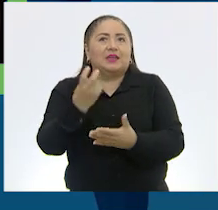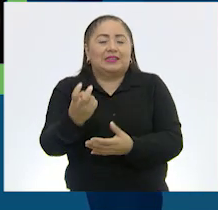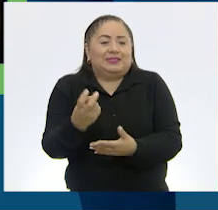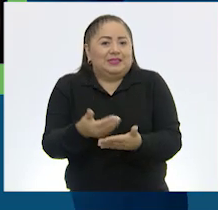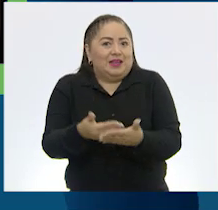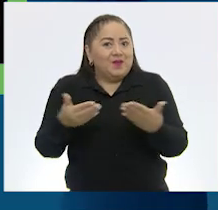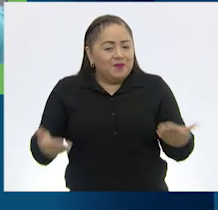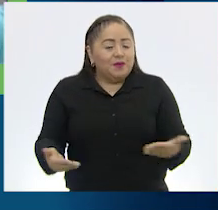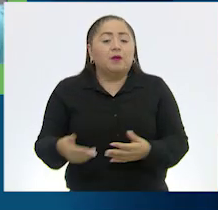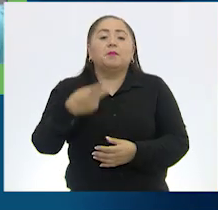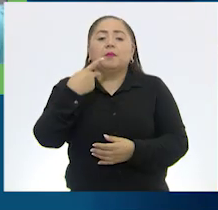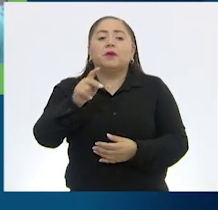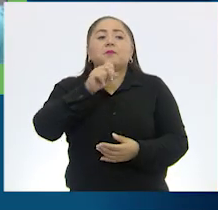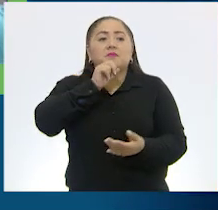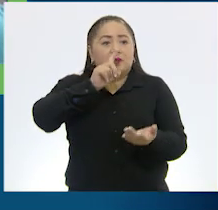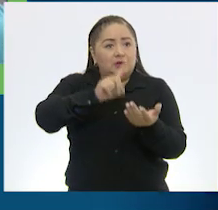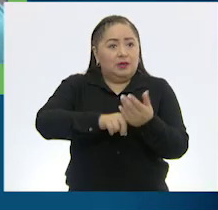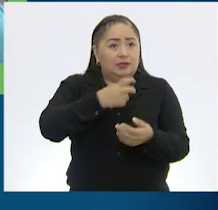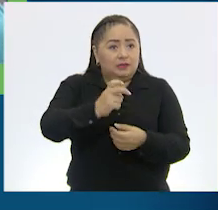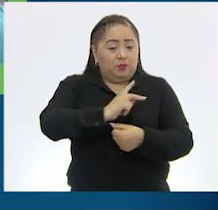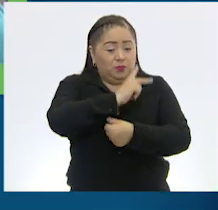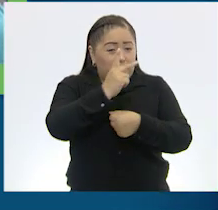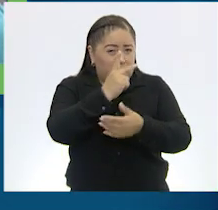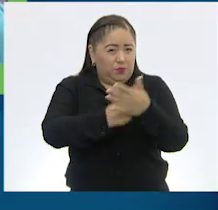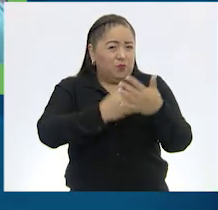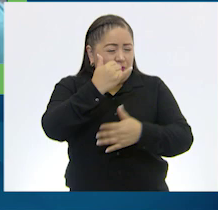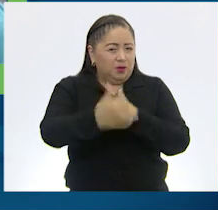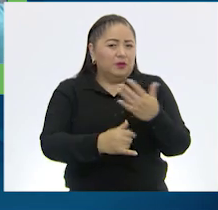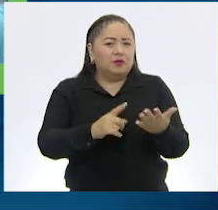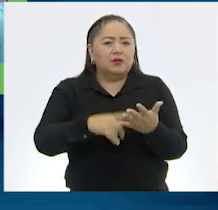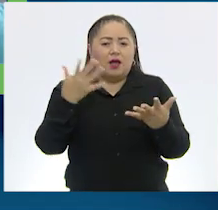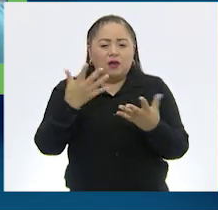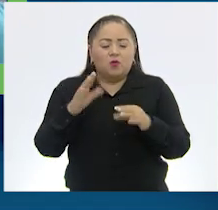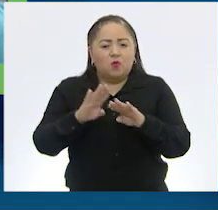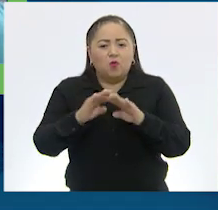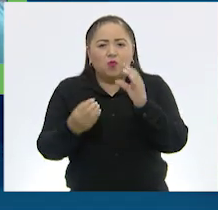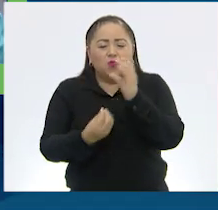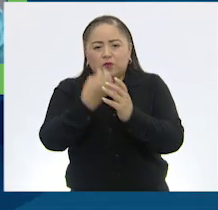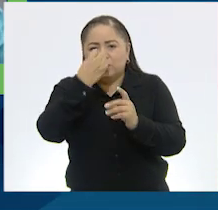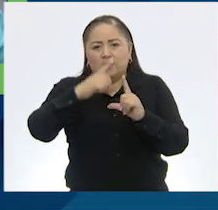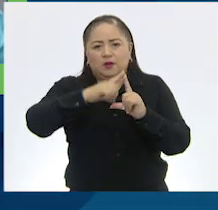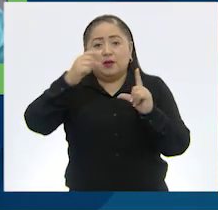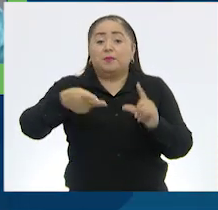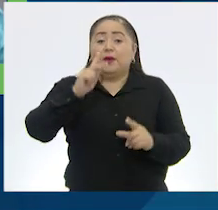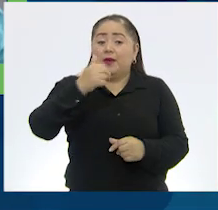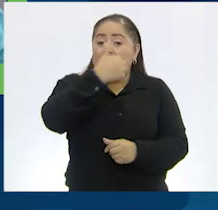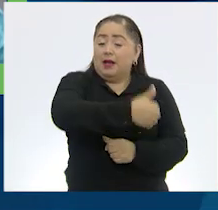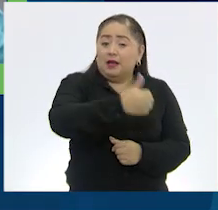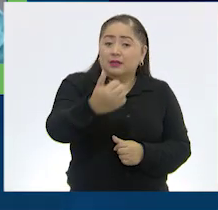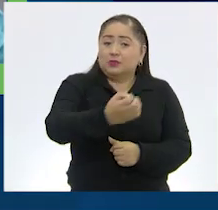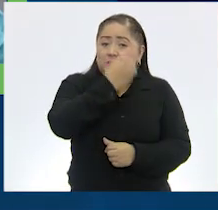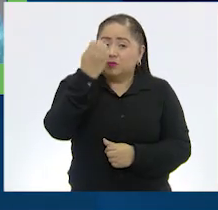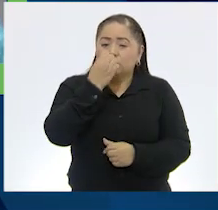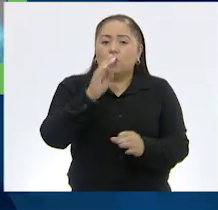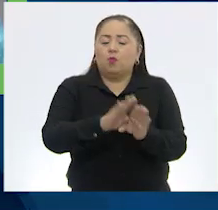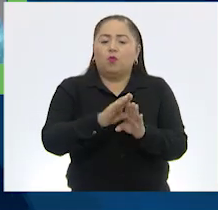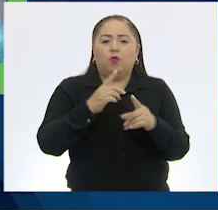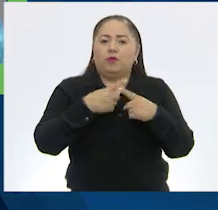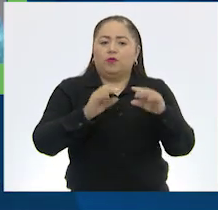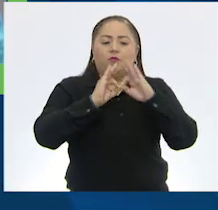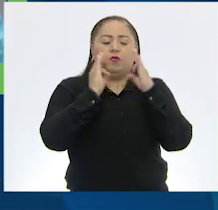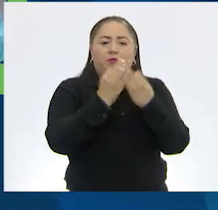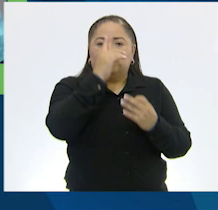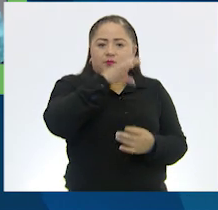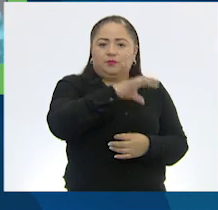momento. También dentro de ese proyecto se crean las escuelas nacionales. Cada una de estas escuelas va a tomar una de las